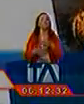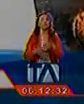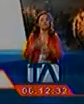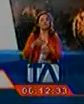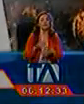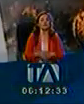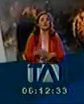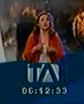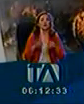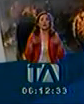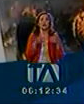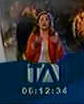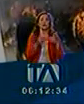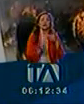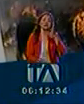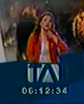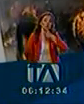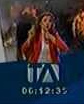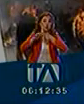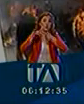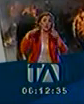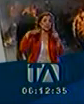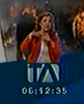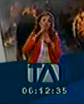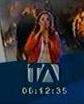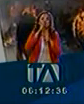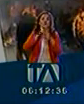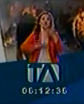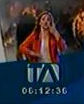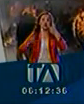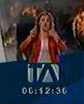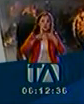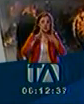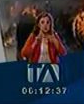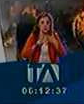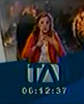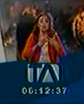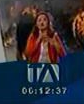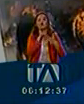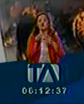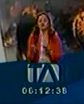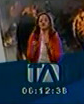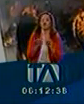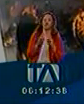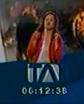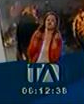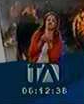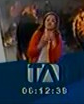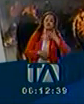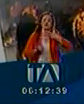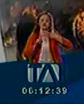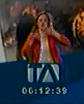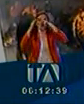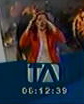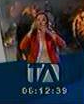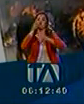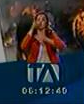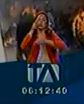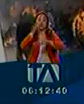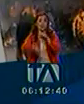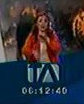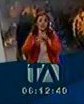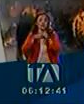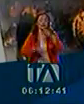por varios delitos, entre esos, ataque y resistencia, delincuencia organizada, daños a la propiedad pública y se